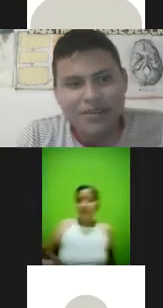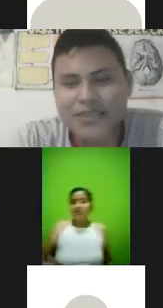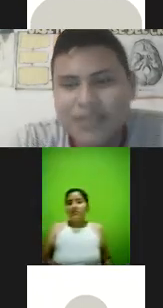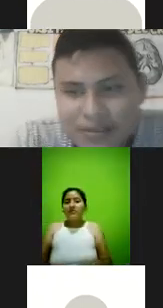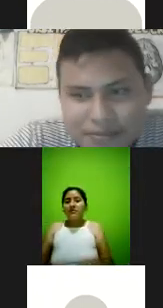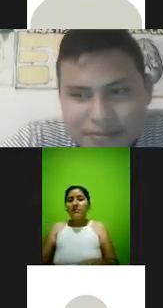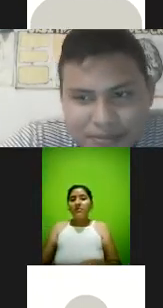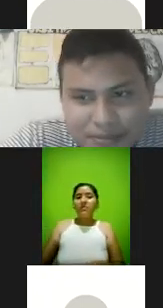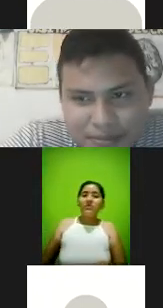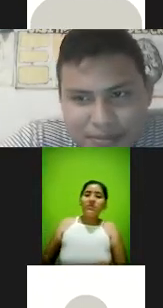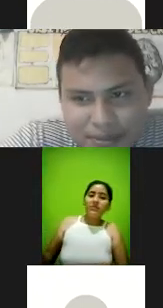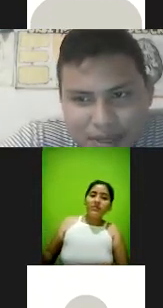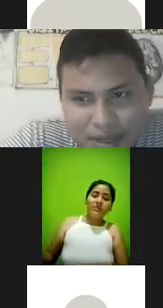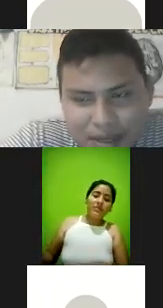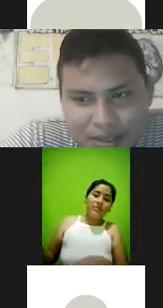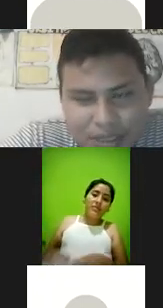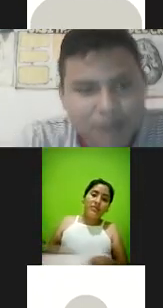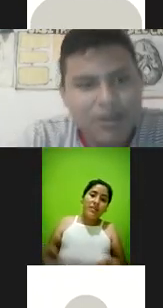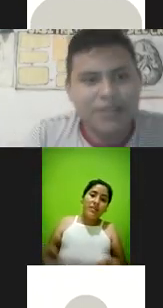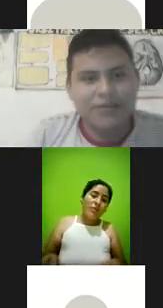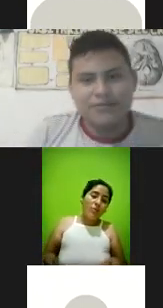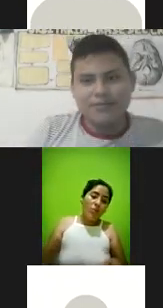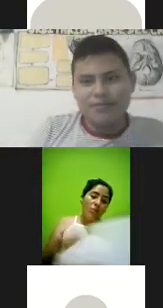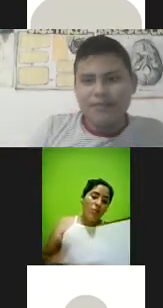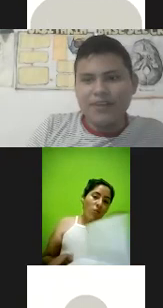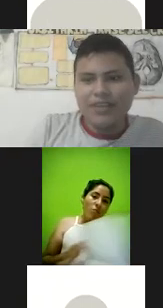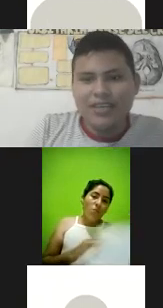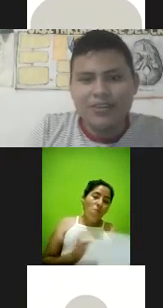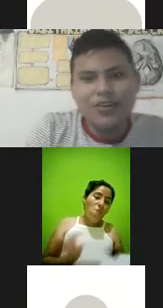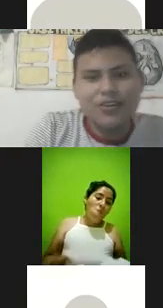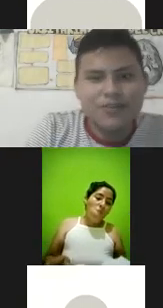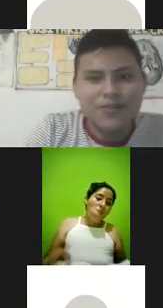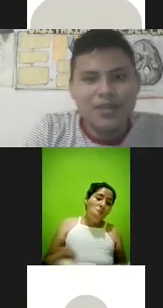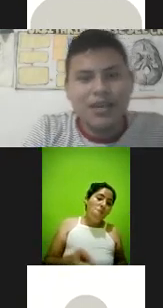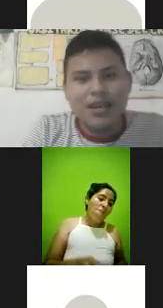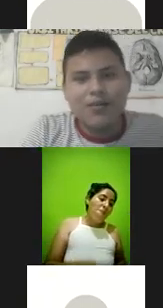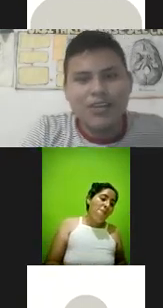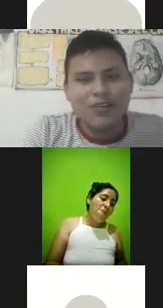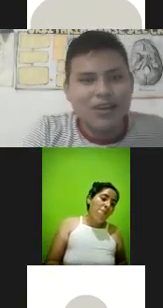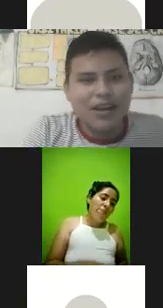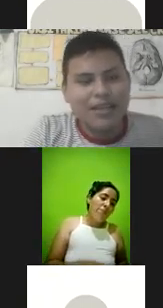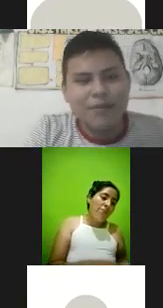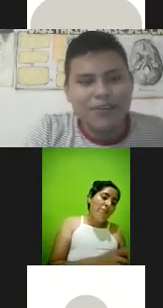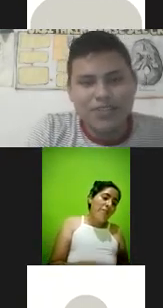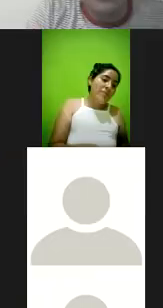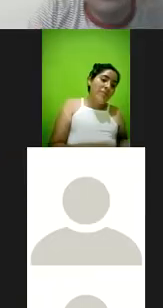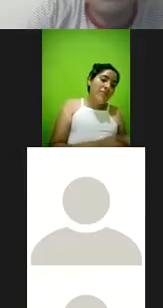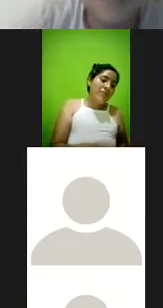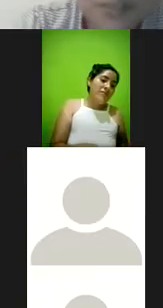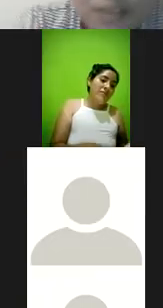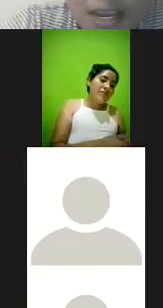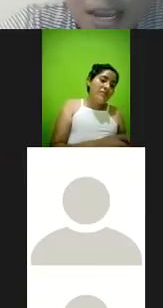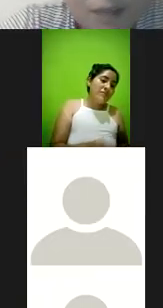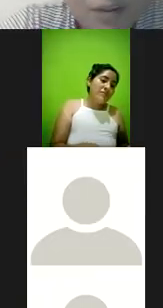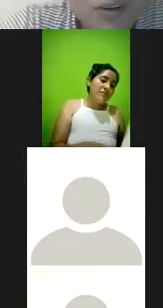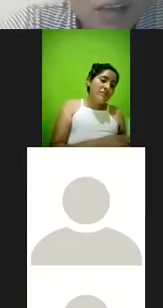es una vértebra. Creo que es vértebra. Sí, una vértebra. Perfecto, ya están ahí todos. Entonces, como le digo, ¿no? Están perfectos, chicos. Está